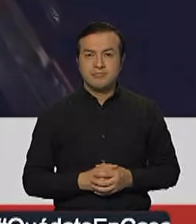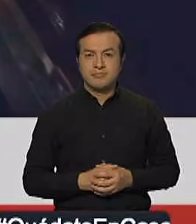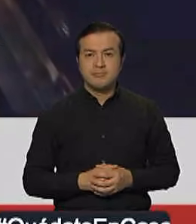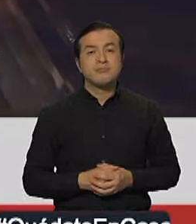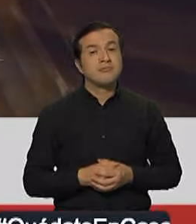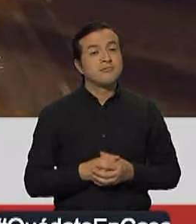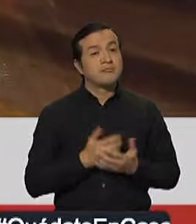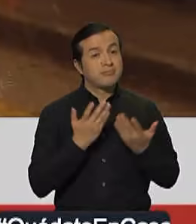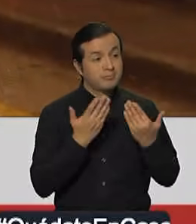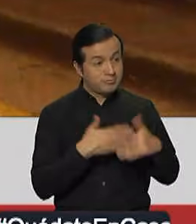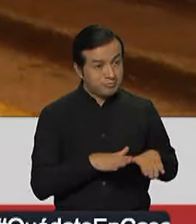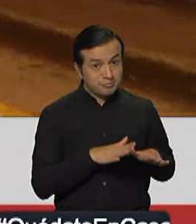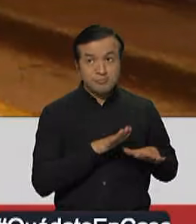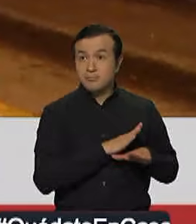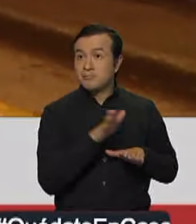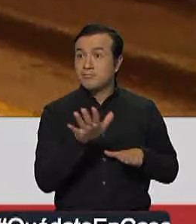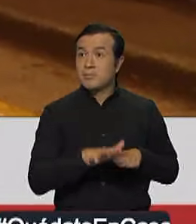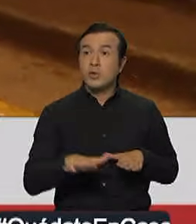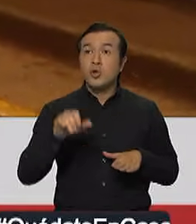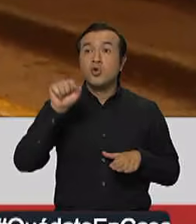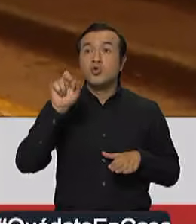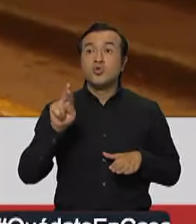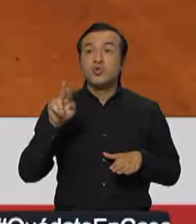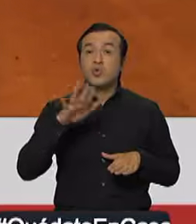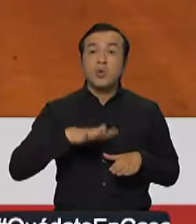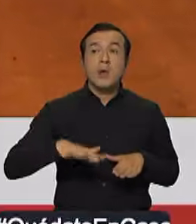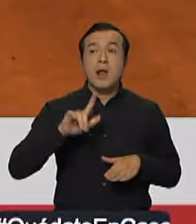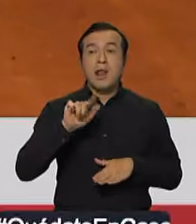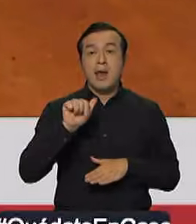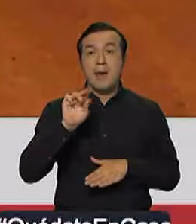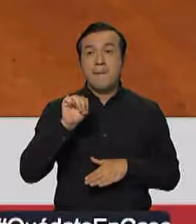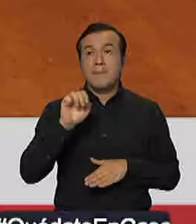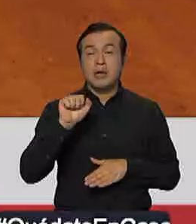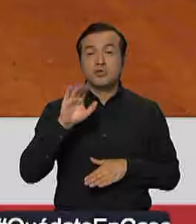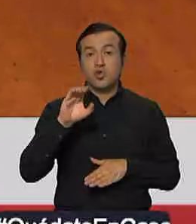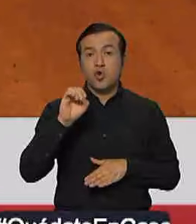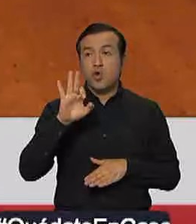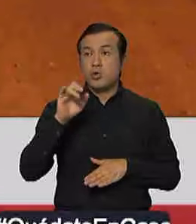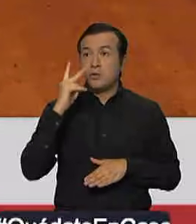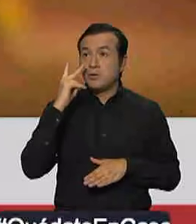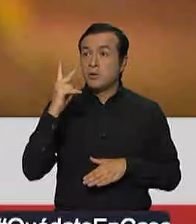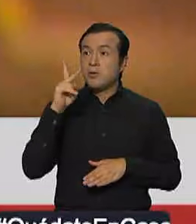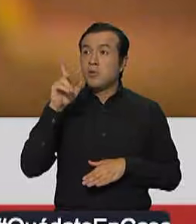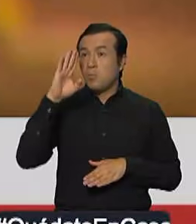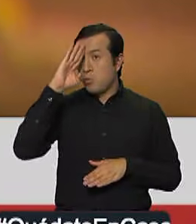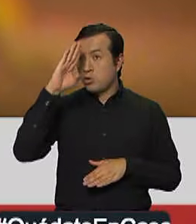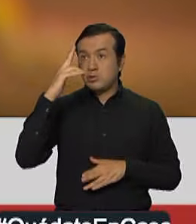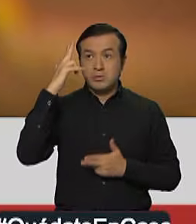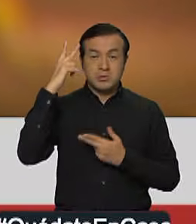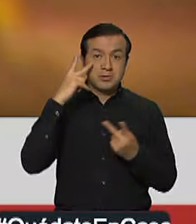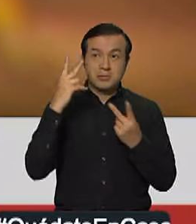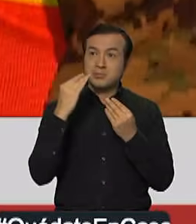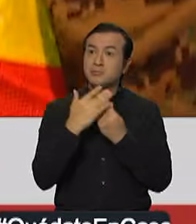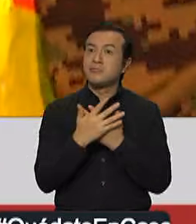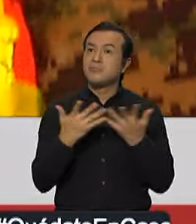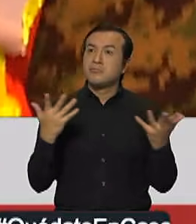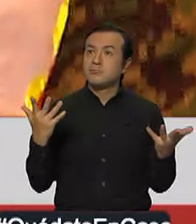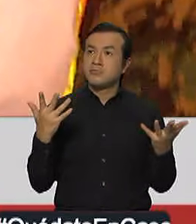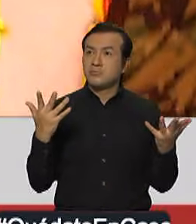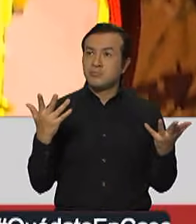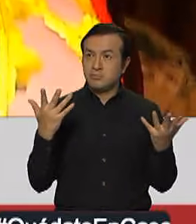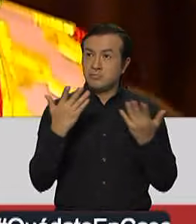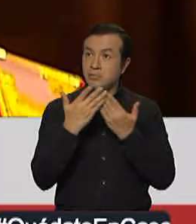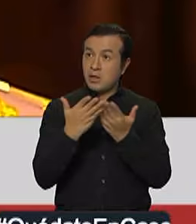Continuando nuestro recorrido, más al sur, en el sector La Mascota, nos encontramos con policías y militares que de manera